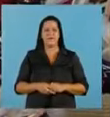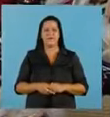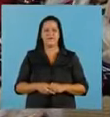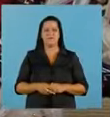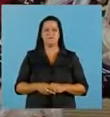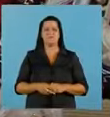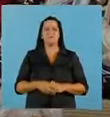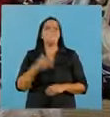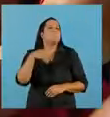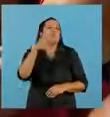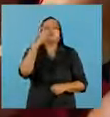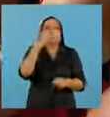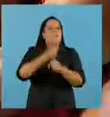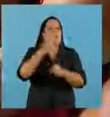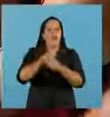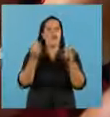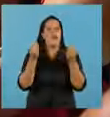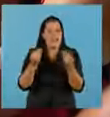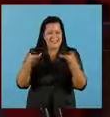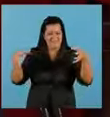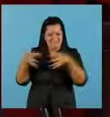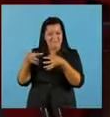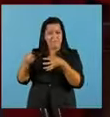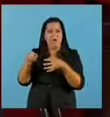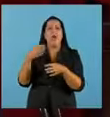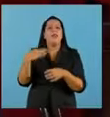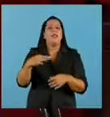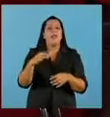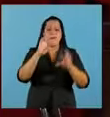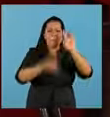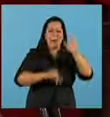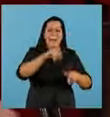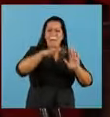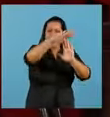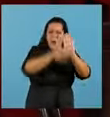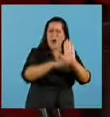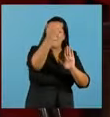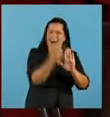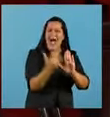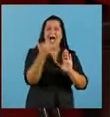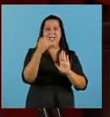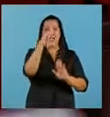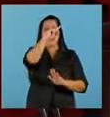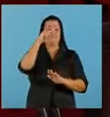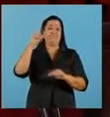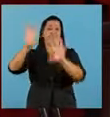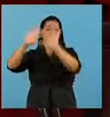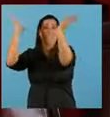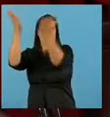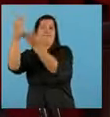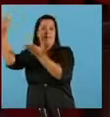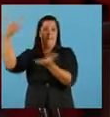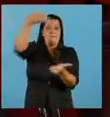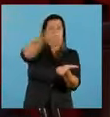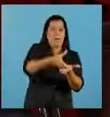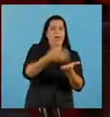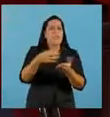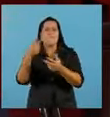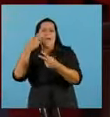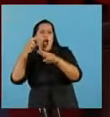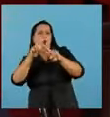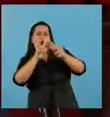Una de sus prioridades será medir el impacto de los programas que cuentan con financiamiento internacional. La deuda